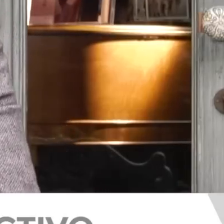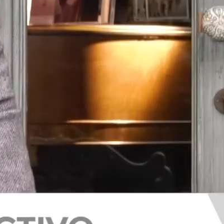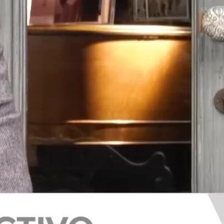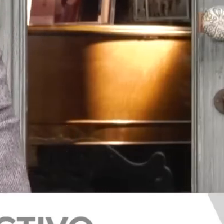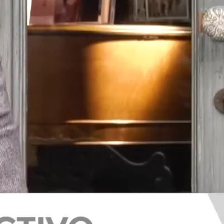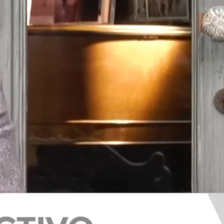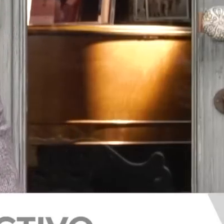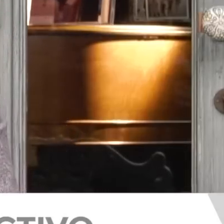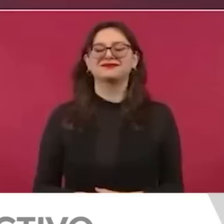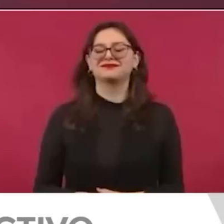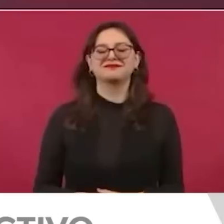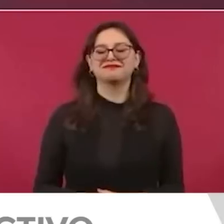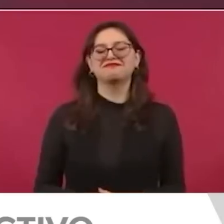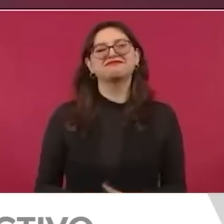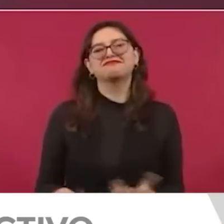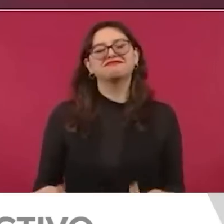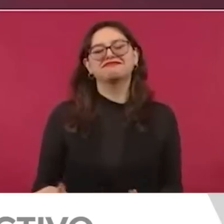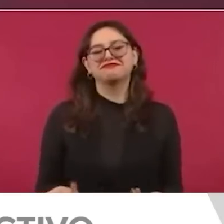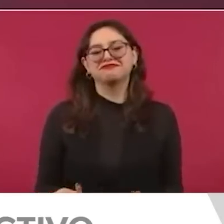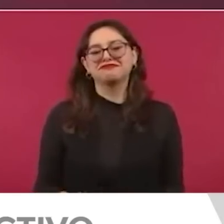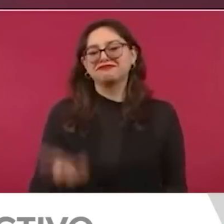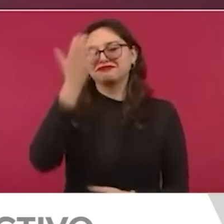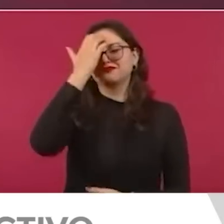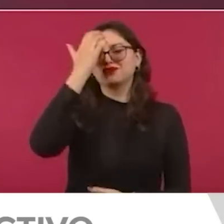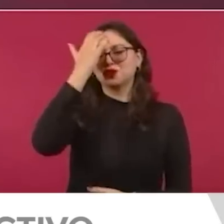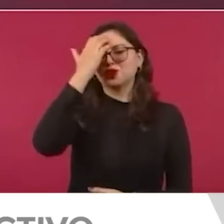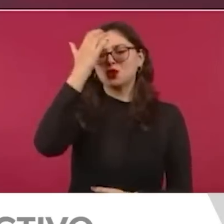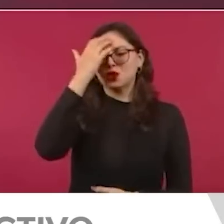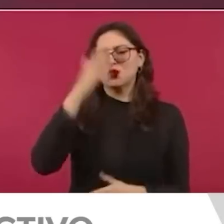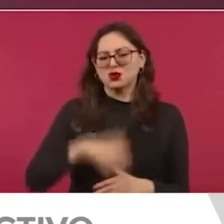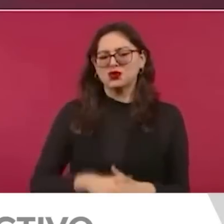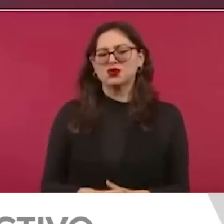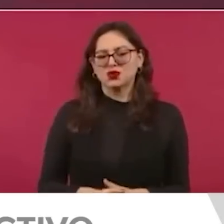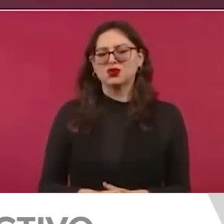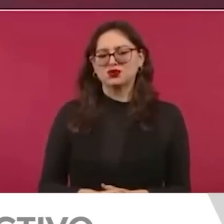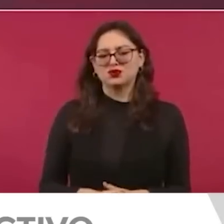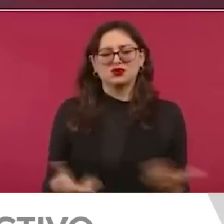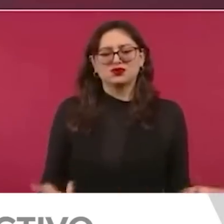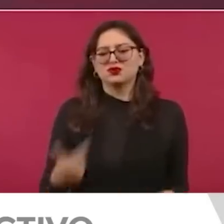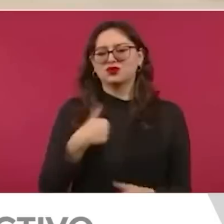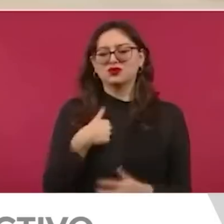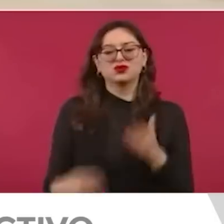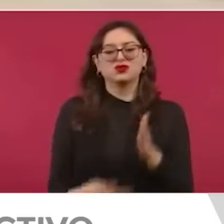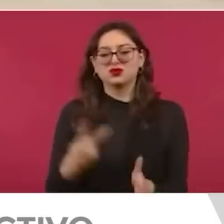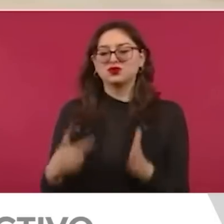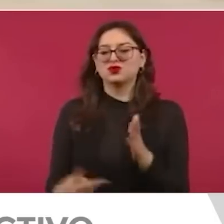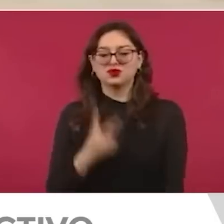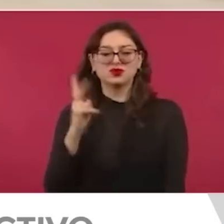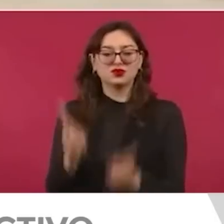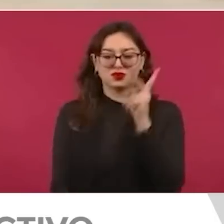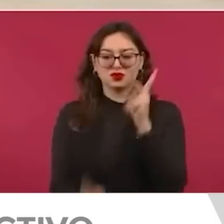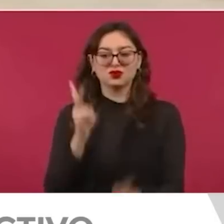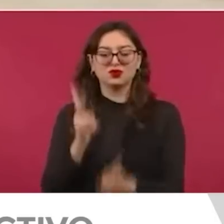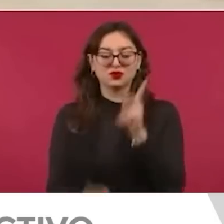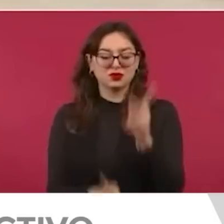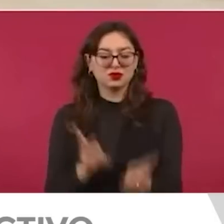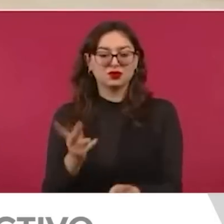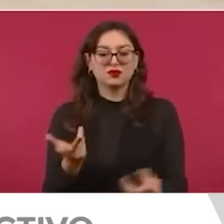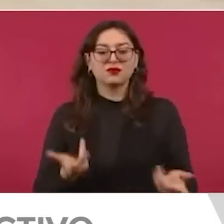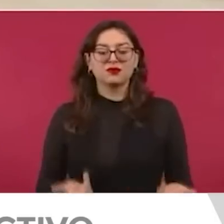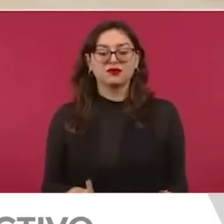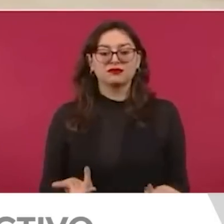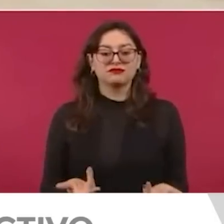efectivo sino nada más una parte vamos a ver conozco muy bien y sabes que ya platicado cuando se hizo